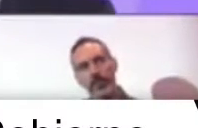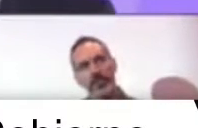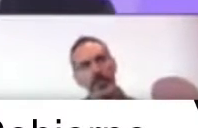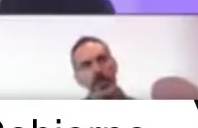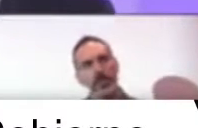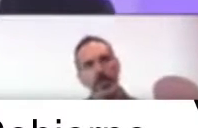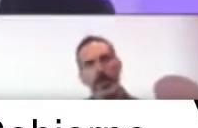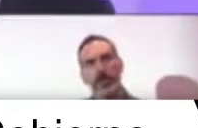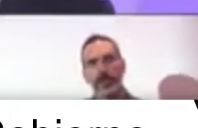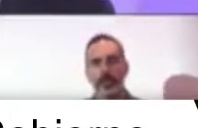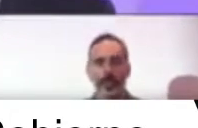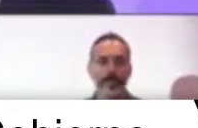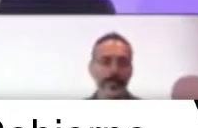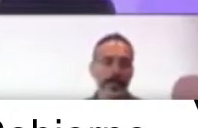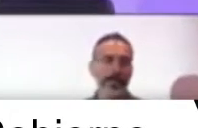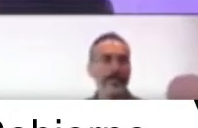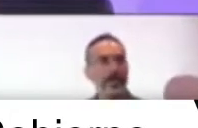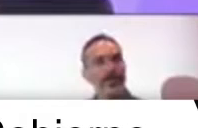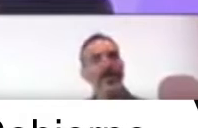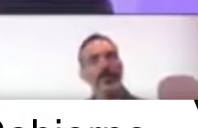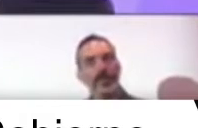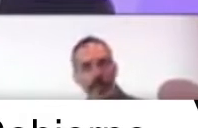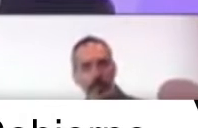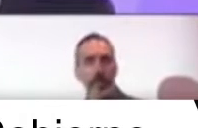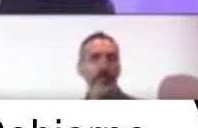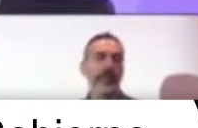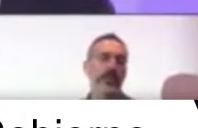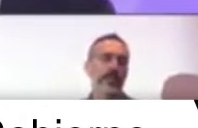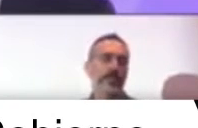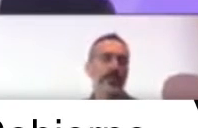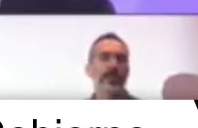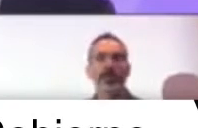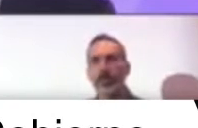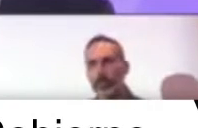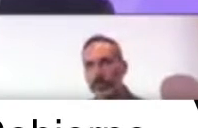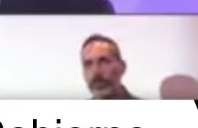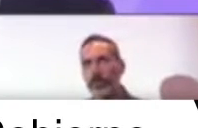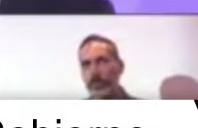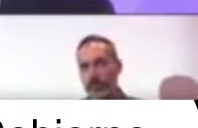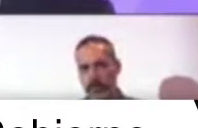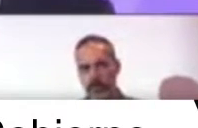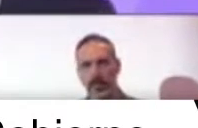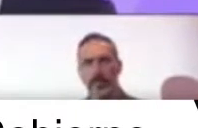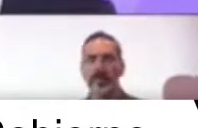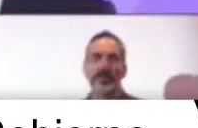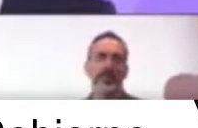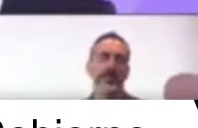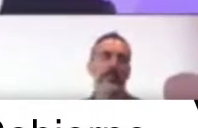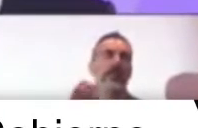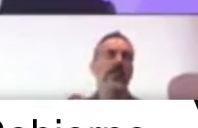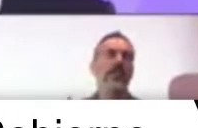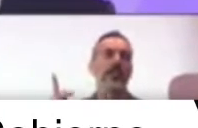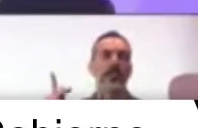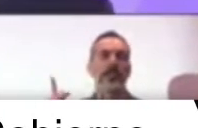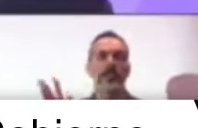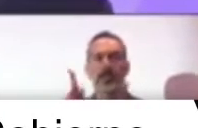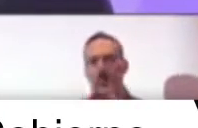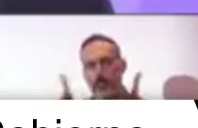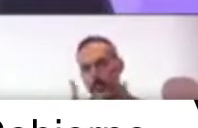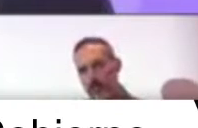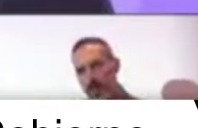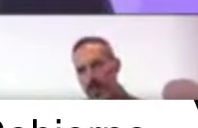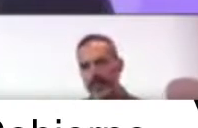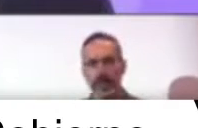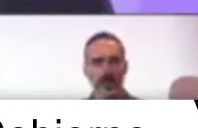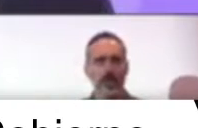sigas generando más empleos. Contigo, monseñor Víctor Sánchez, y con las iglesias de Puebla inspiradoras de paz.